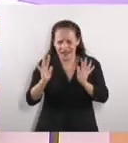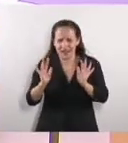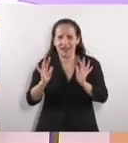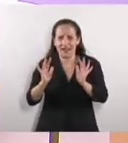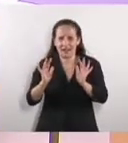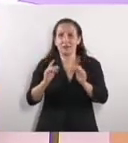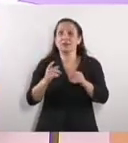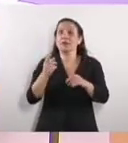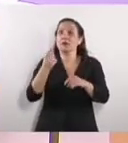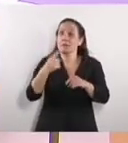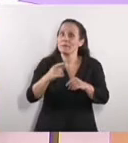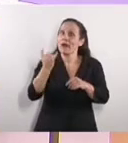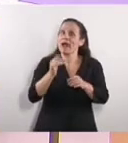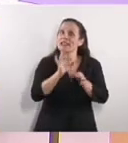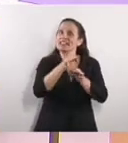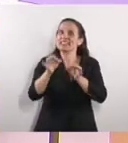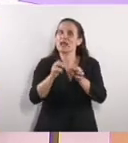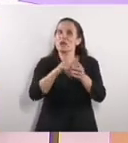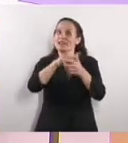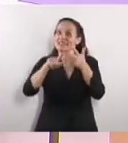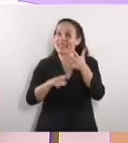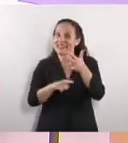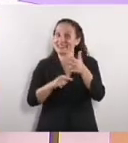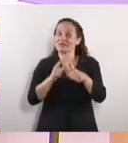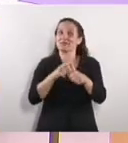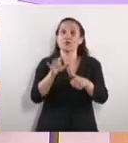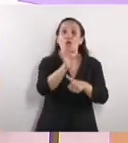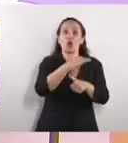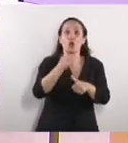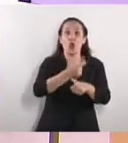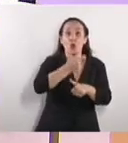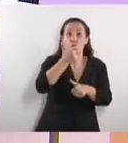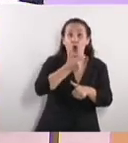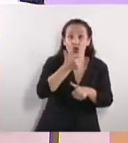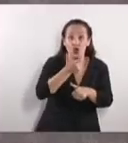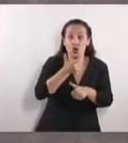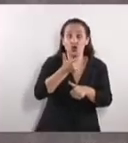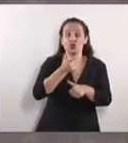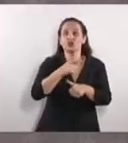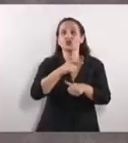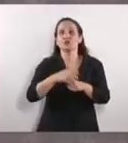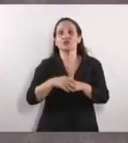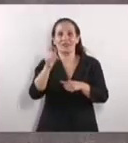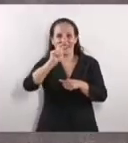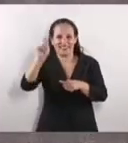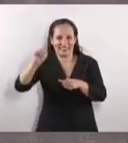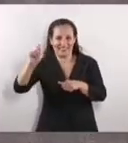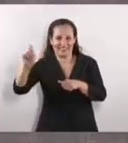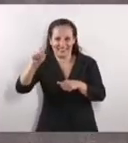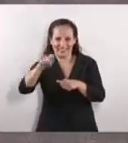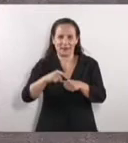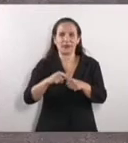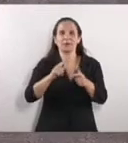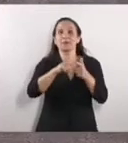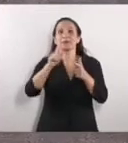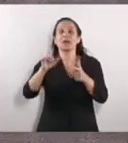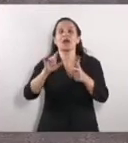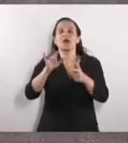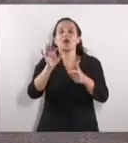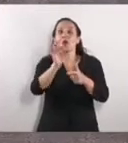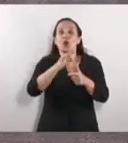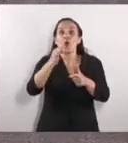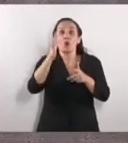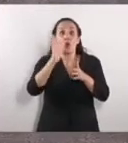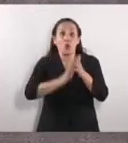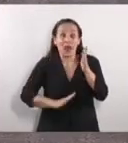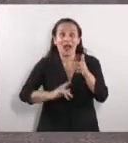3 tipos celulares diferentes: los glóbulos rojos, voy a escribir acá, así, aunque sea, glóbulos rojos, los glóbulos blancos y